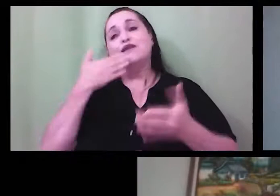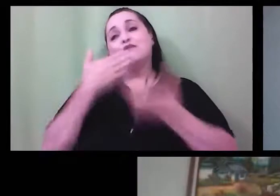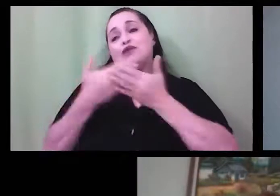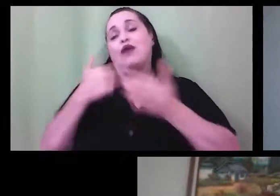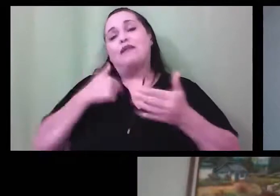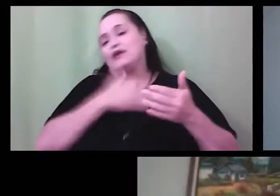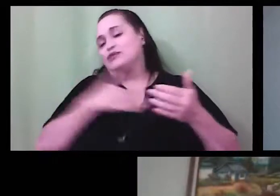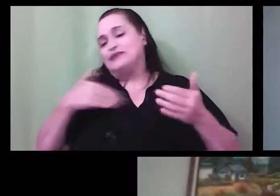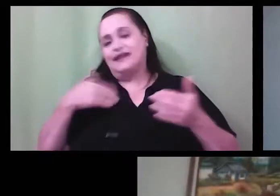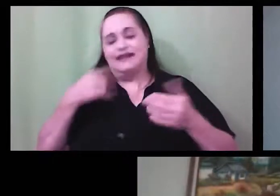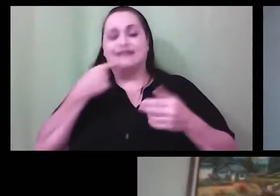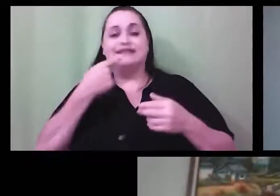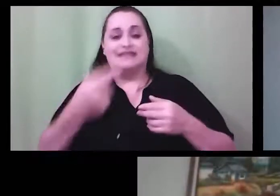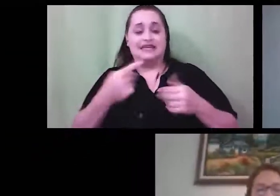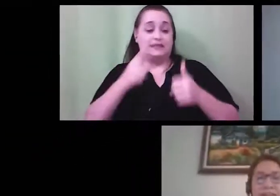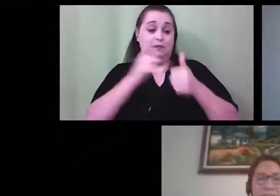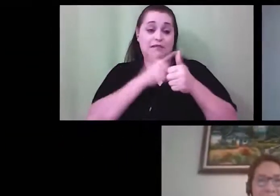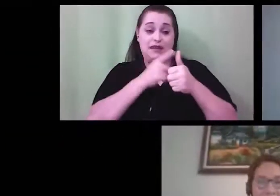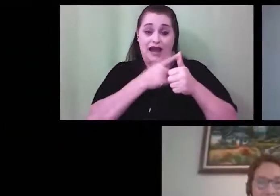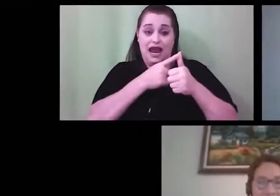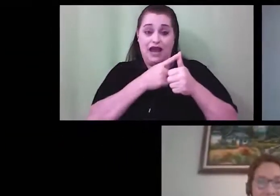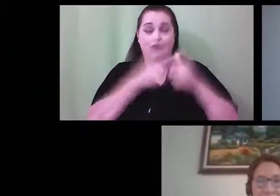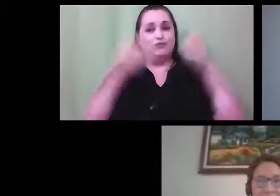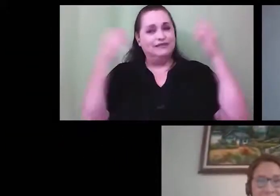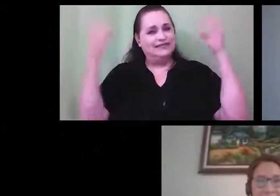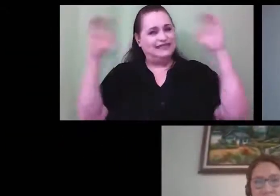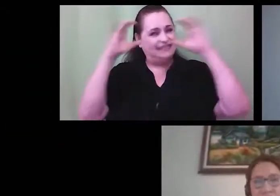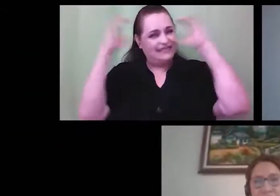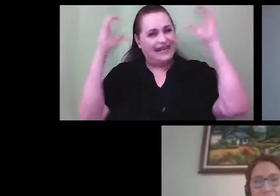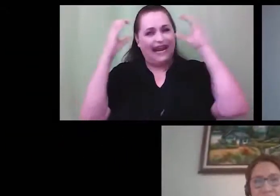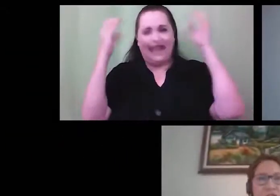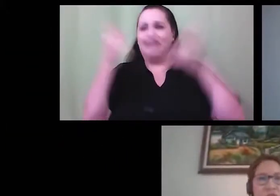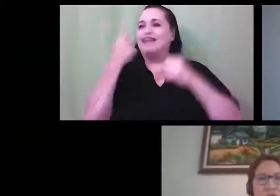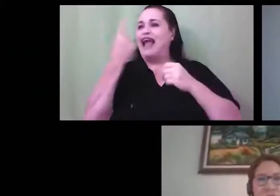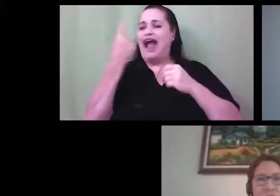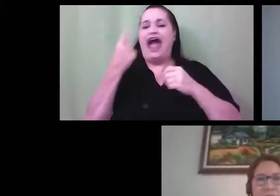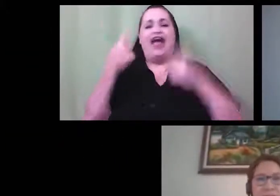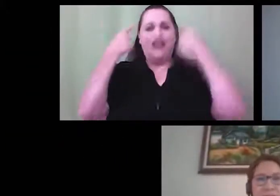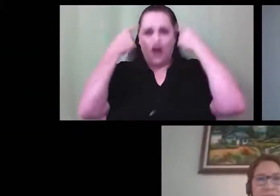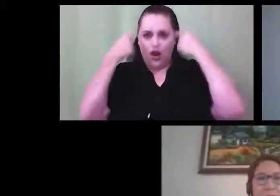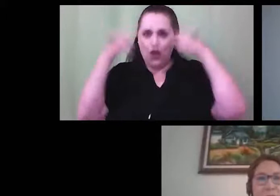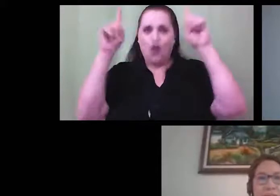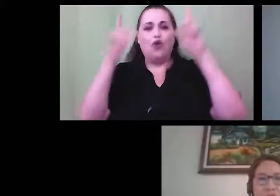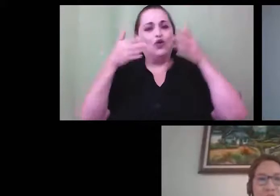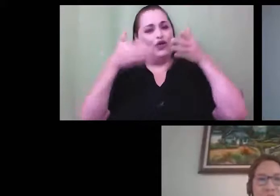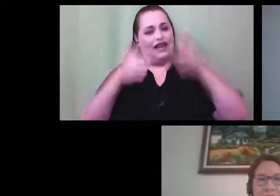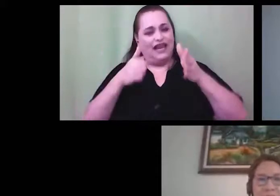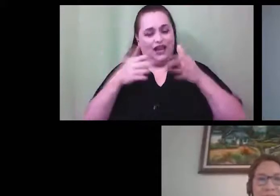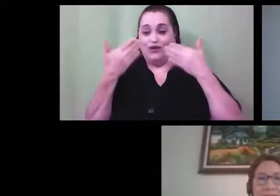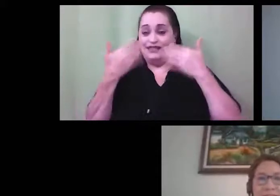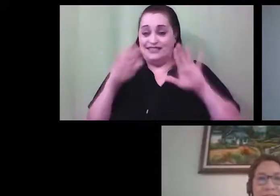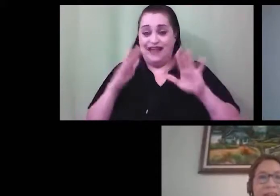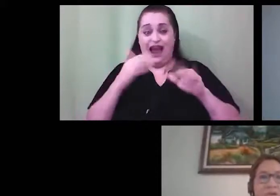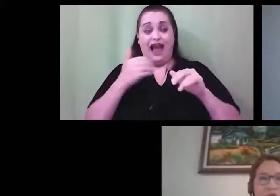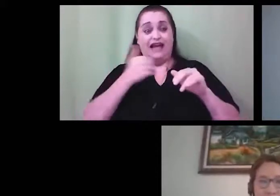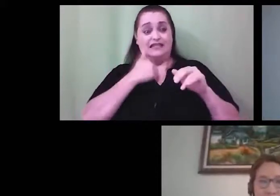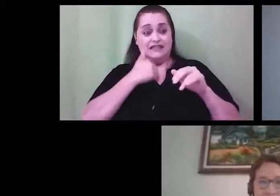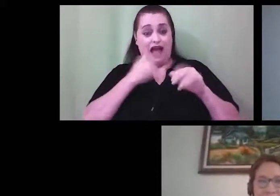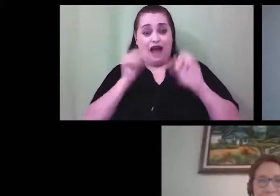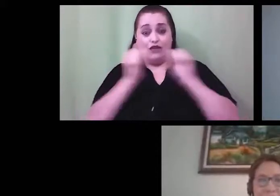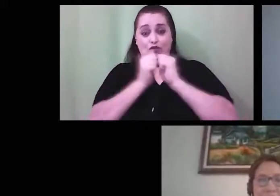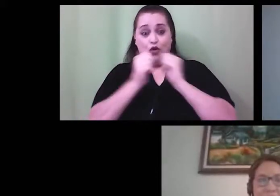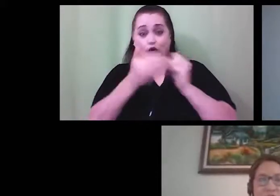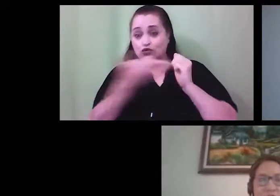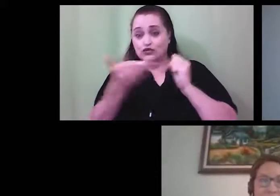gustaría decirles, primero que todo, que celebren cada logro que tiene su hijo, porque ya por el hecho de estar con ustedes, ¿verdad?